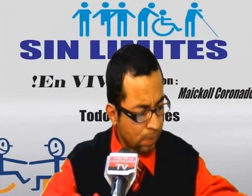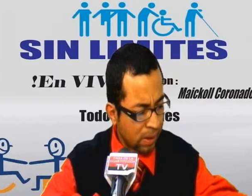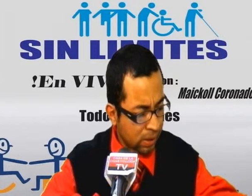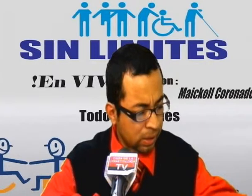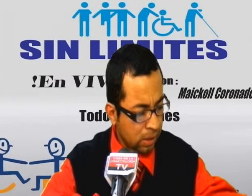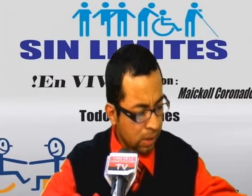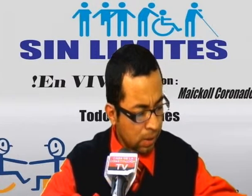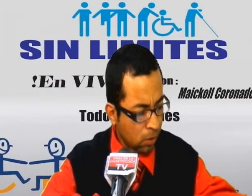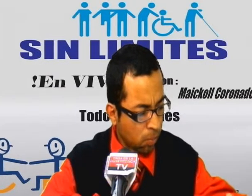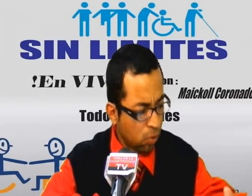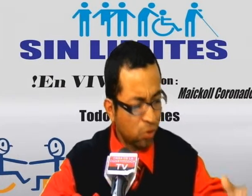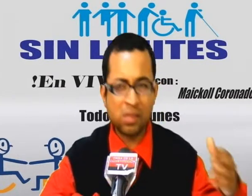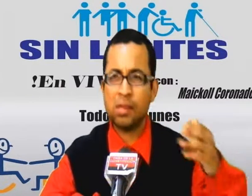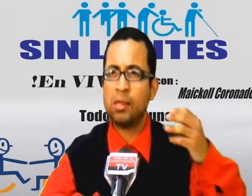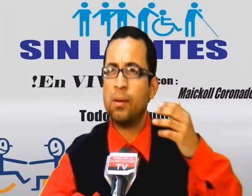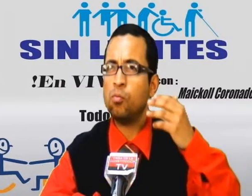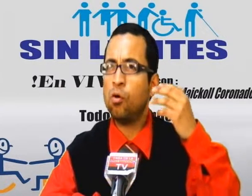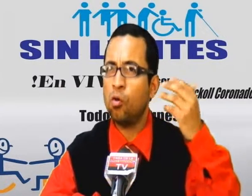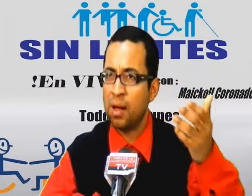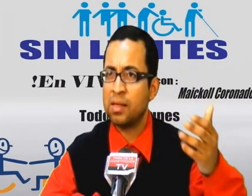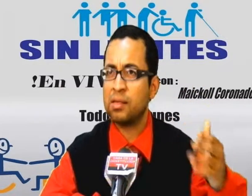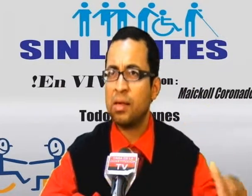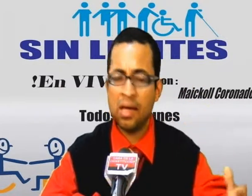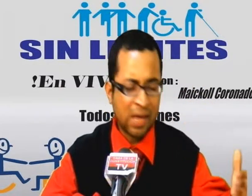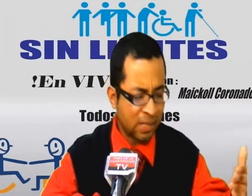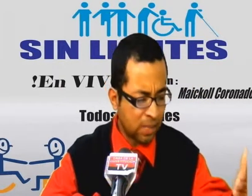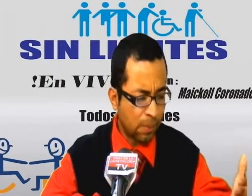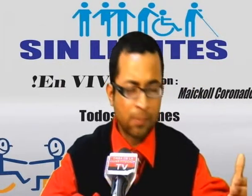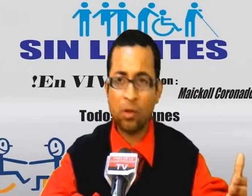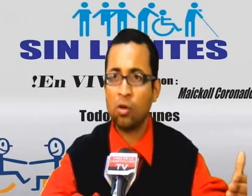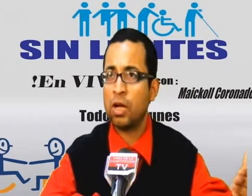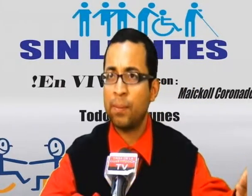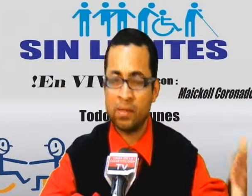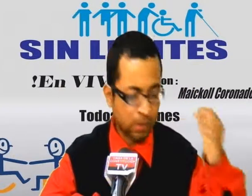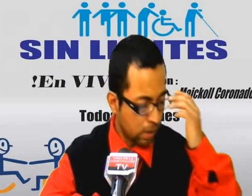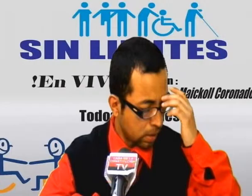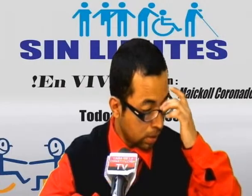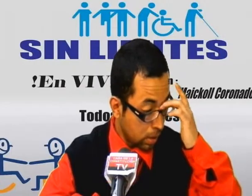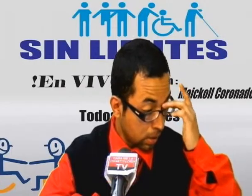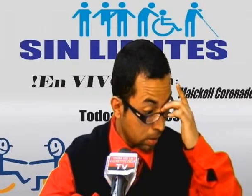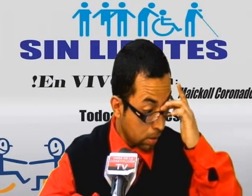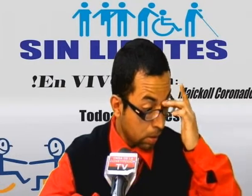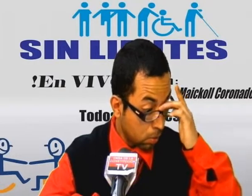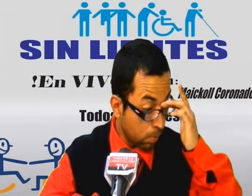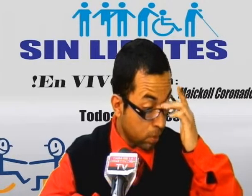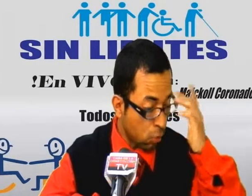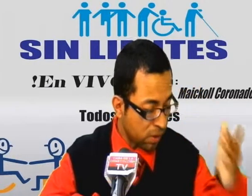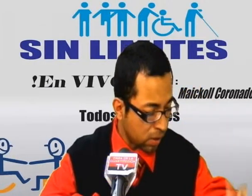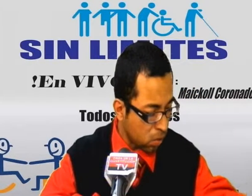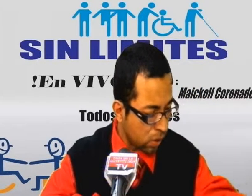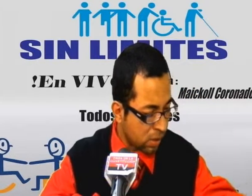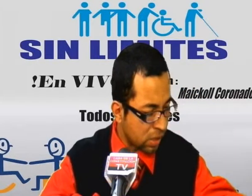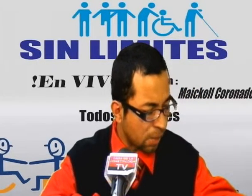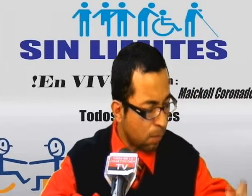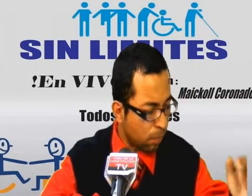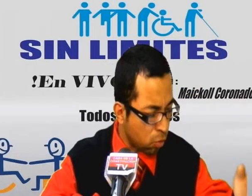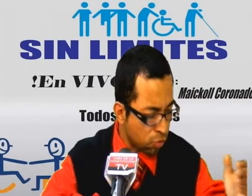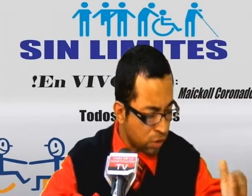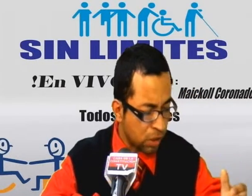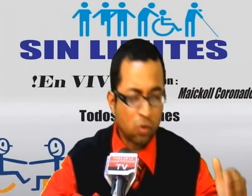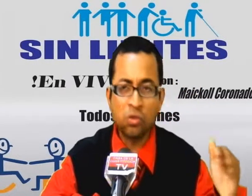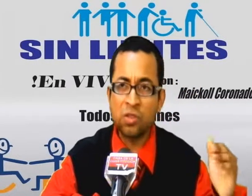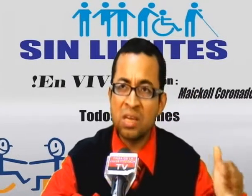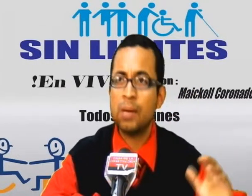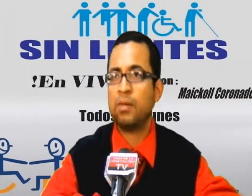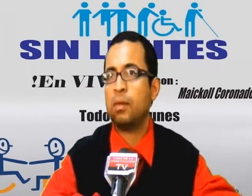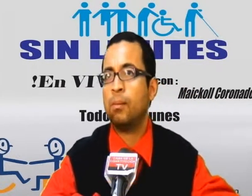justamente para que un poco se sensibilice un poco más el tema de persona con discapacidad, pero un video que se llama Por un